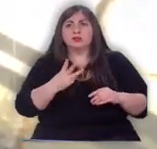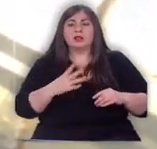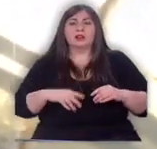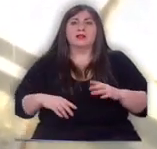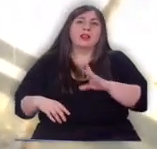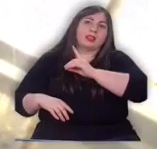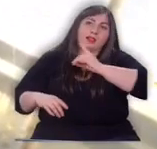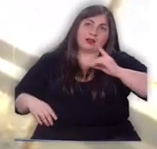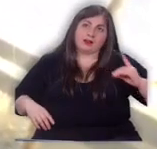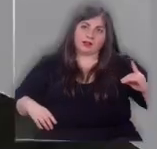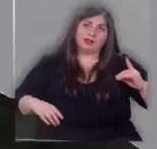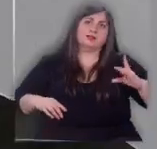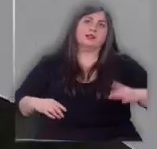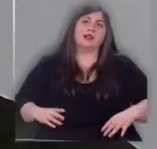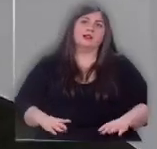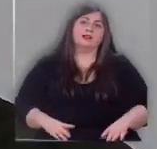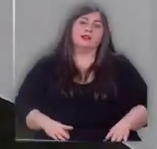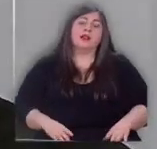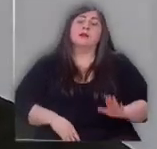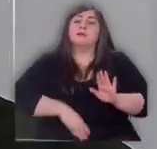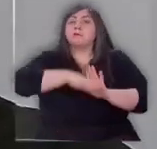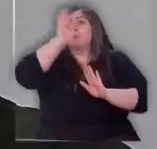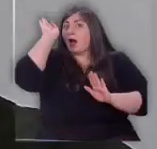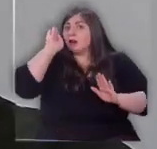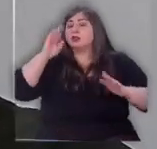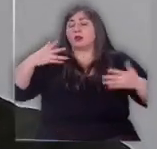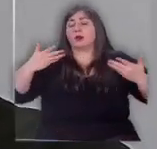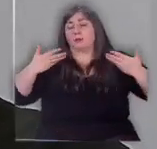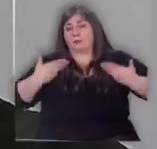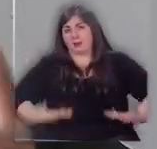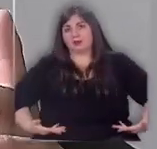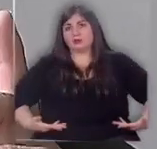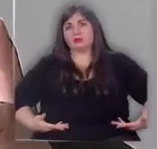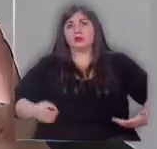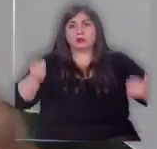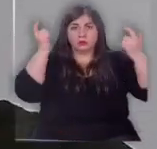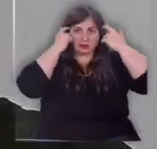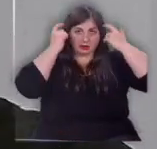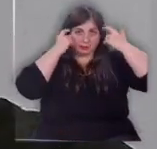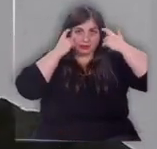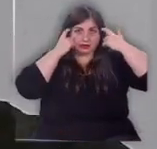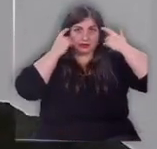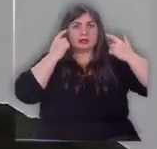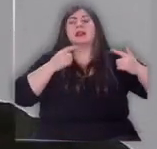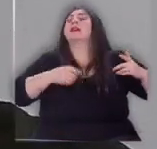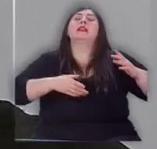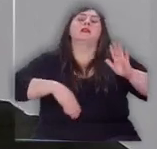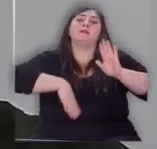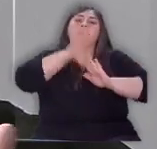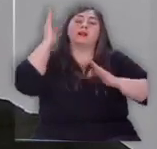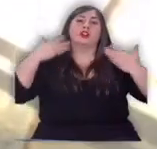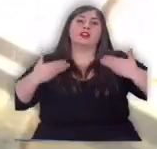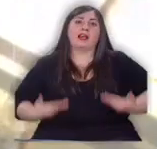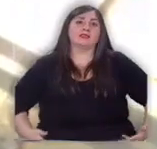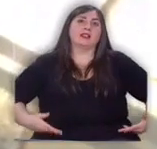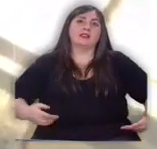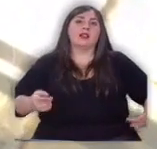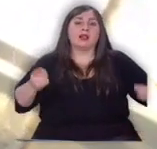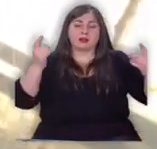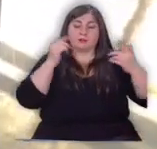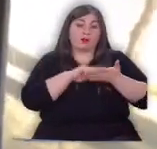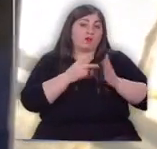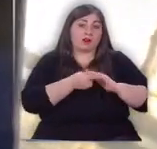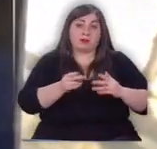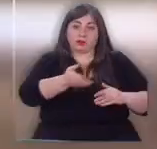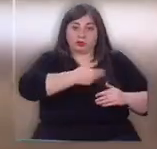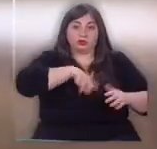1, 2, 3, vamos a la derecha. El mayor peso que nosotros tenemos está en nuestra mente. Ya el mayor cansancio, aflicción, problemas que